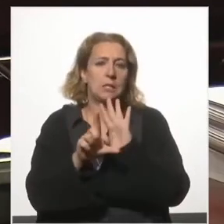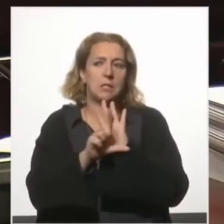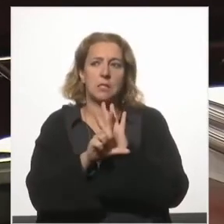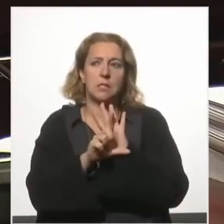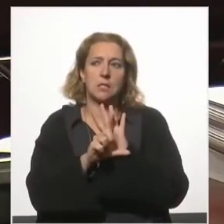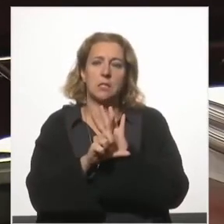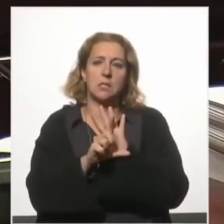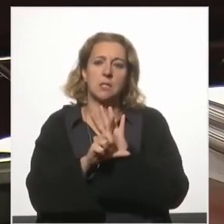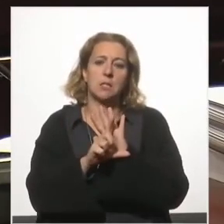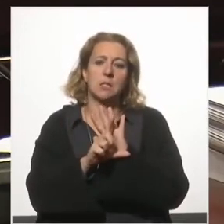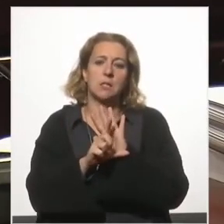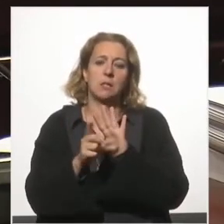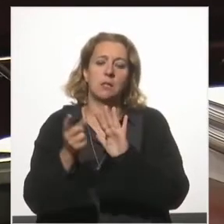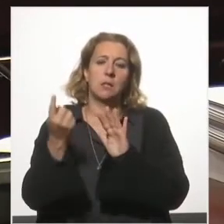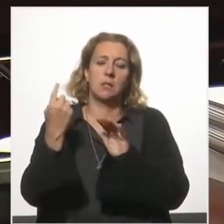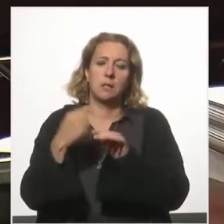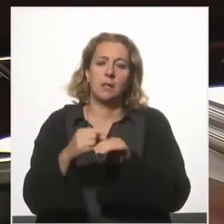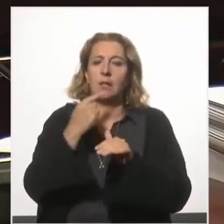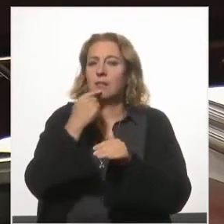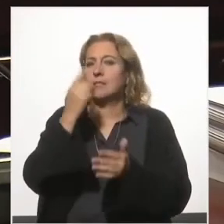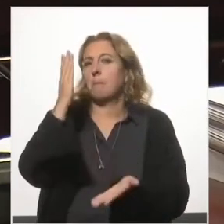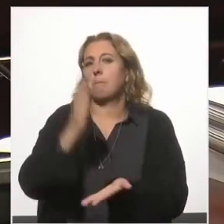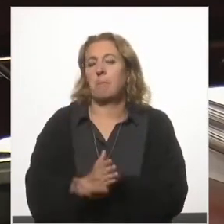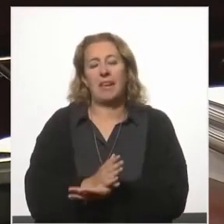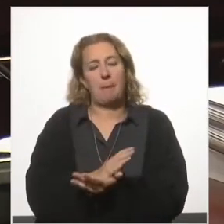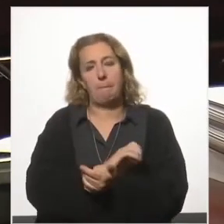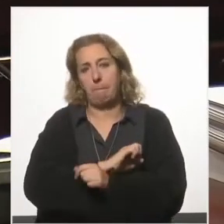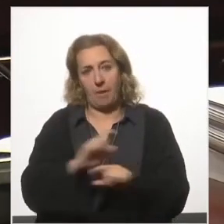que establecen penas más severas para